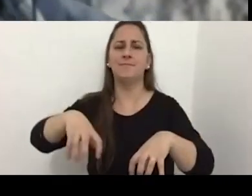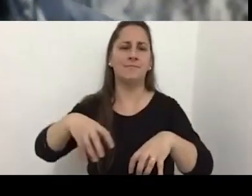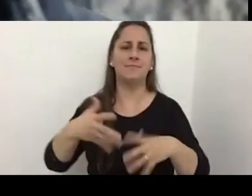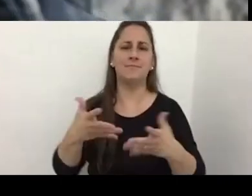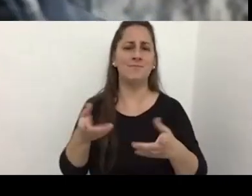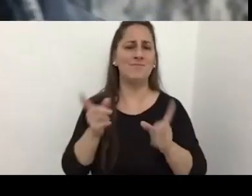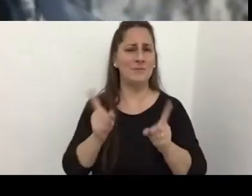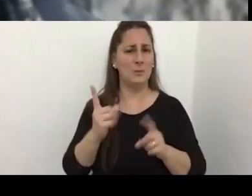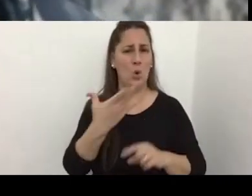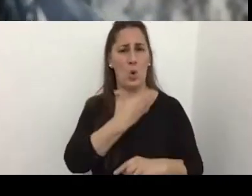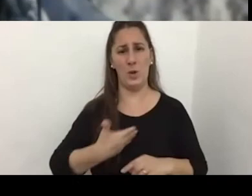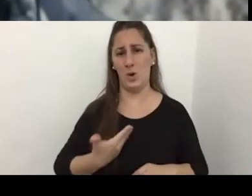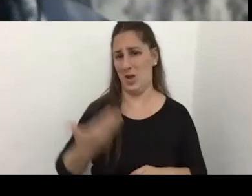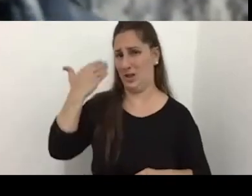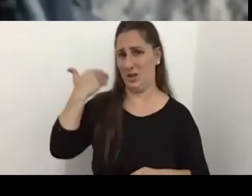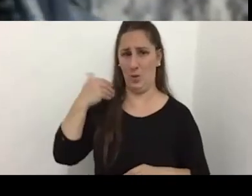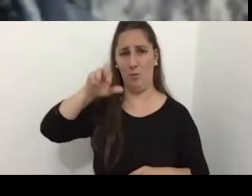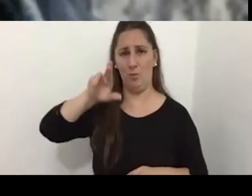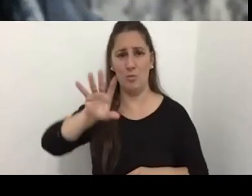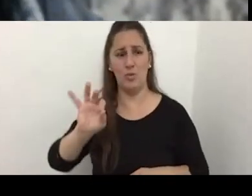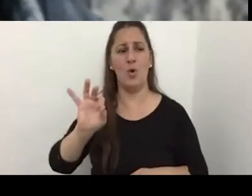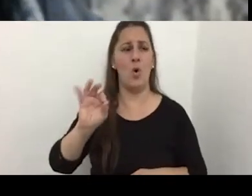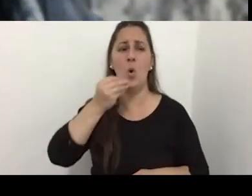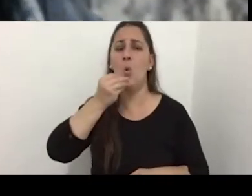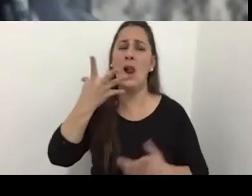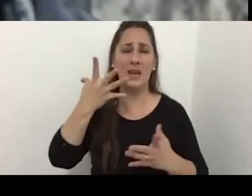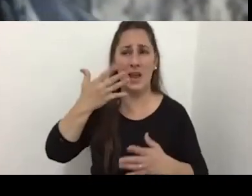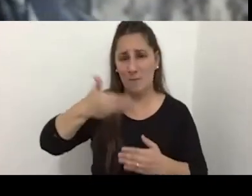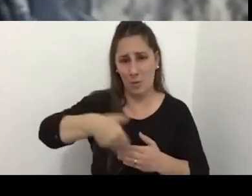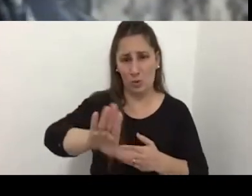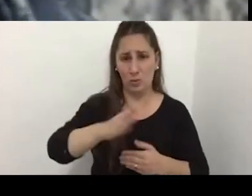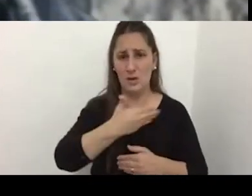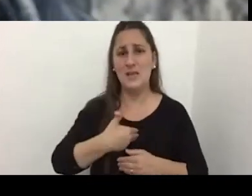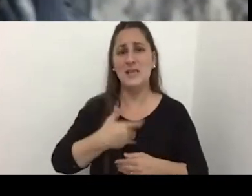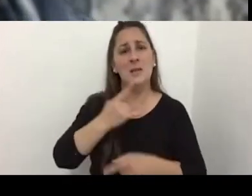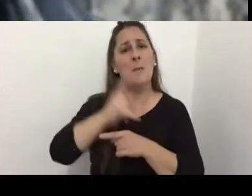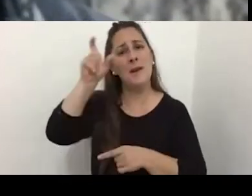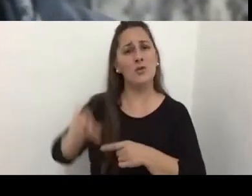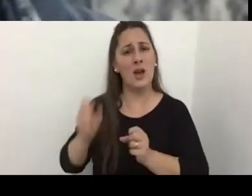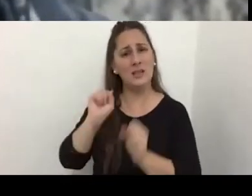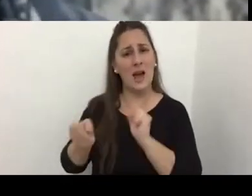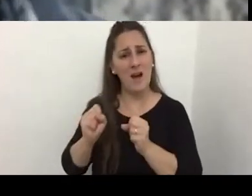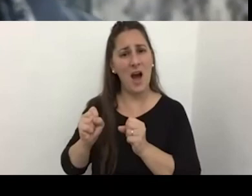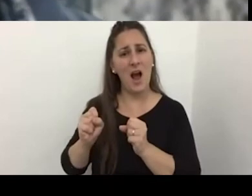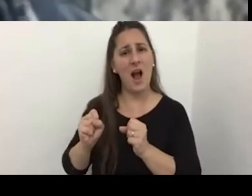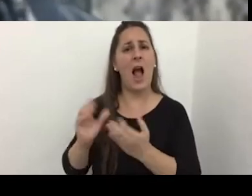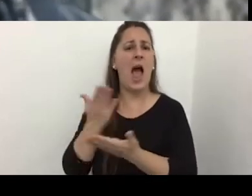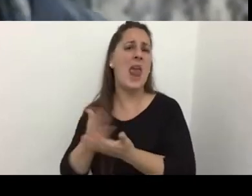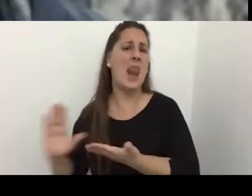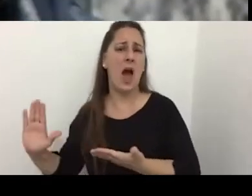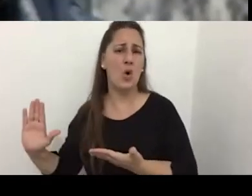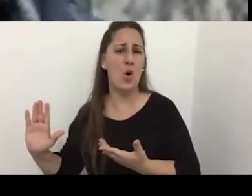gobierno anterior o lo que se venga, siempre el trabajador va a estar aislado de un pensamiento